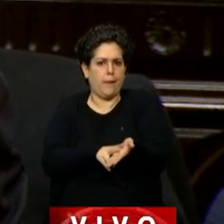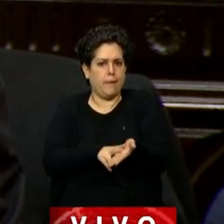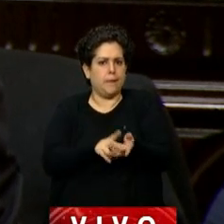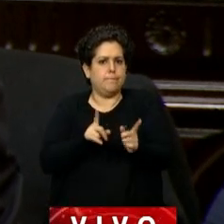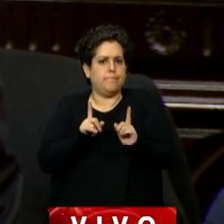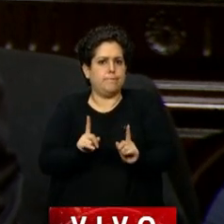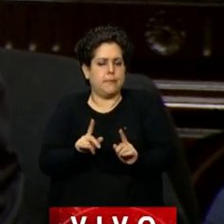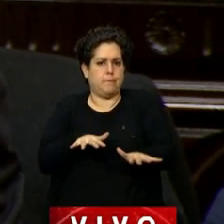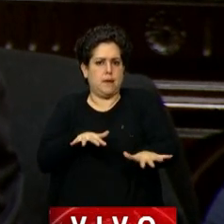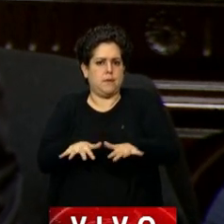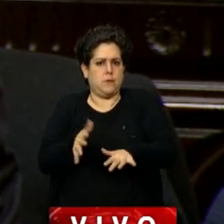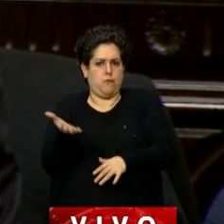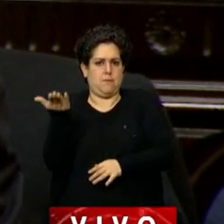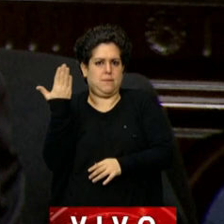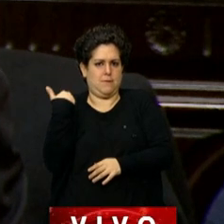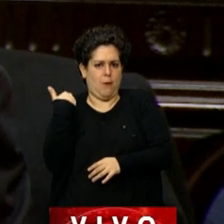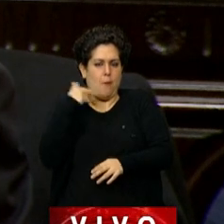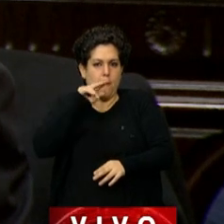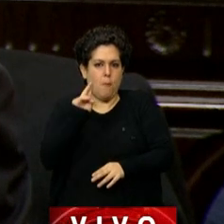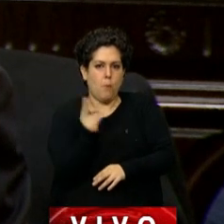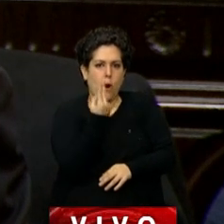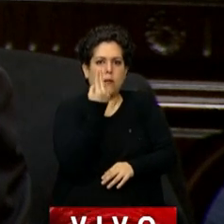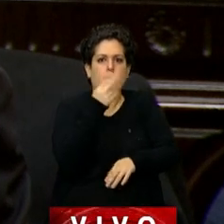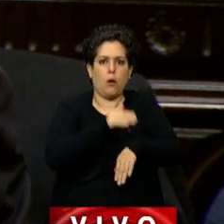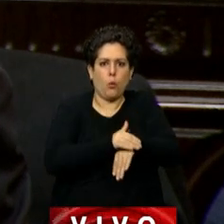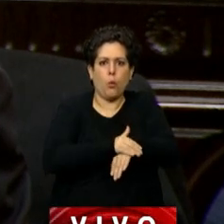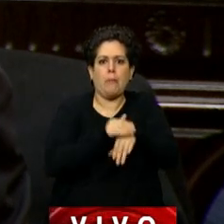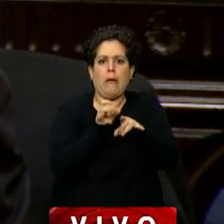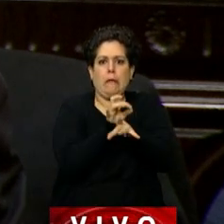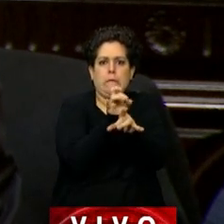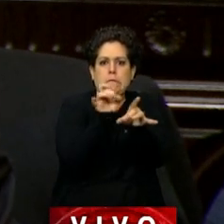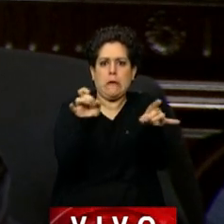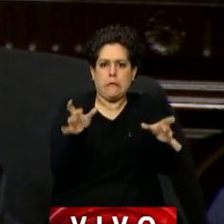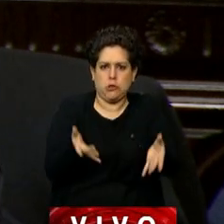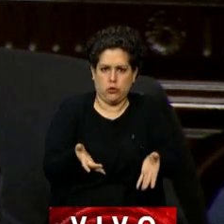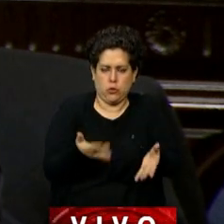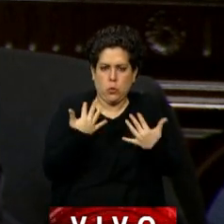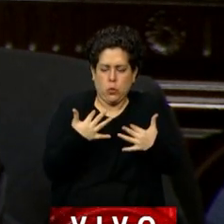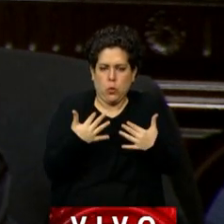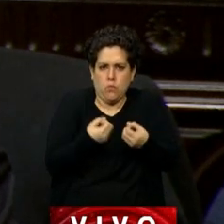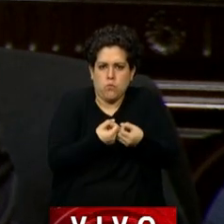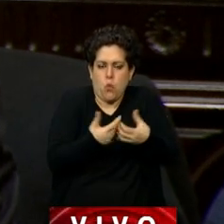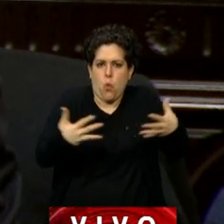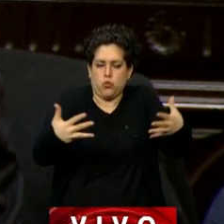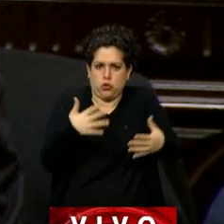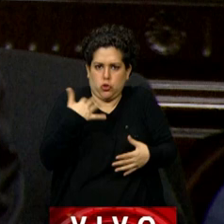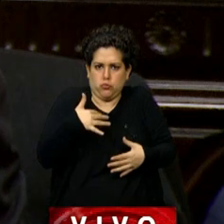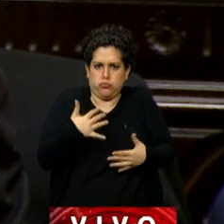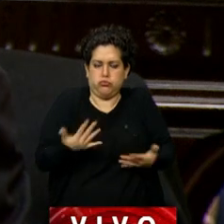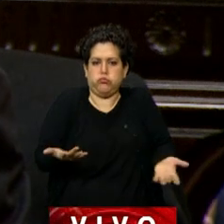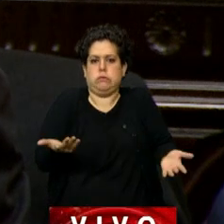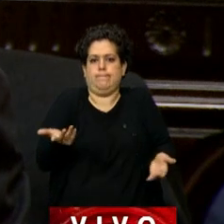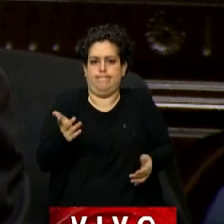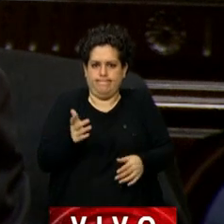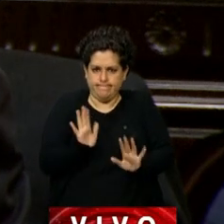al retorno de la muerte por infecciones en cantidades alarmantes. Esto me